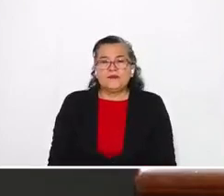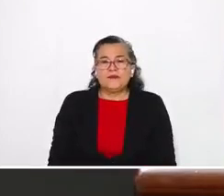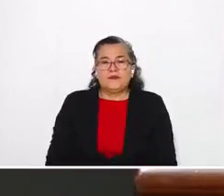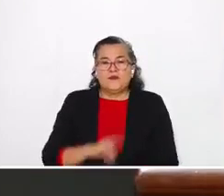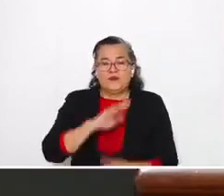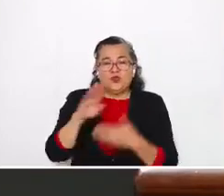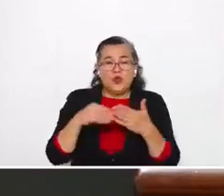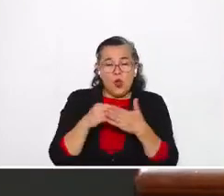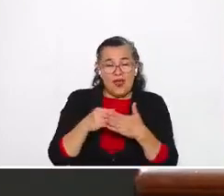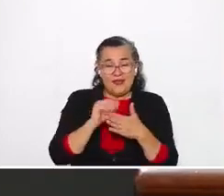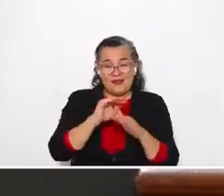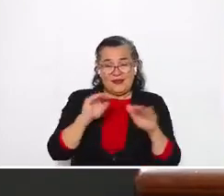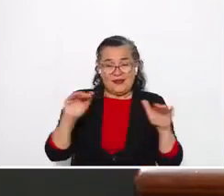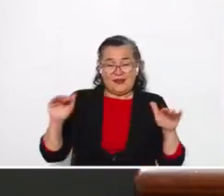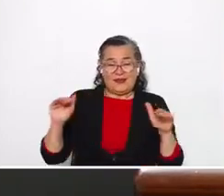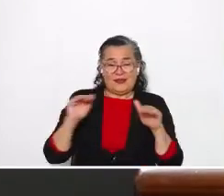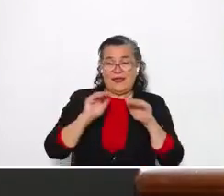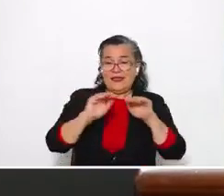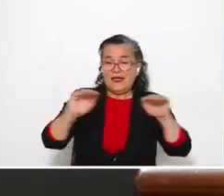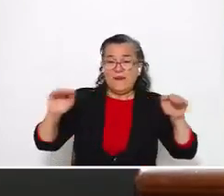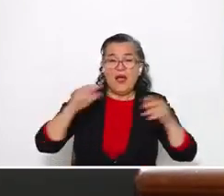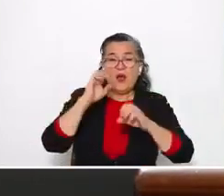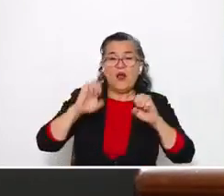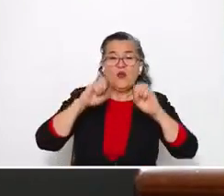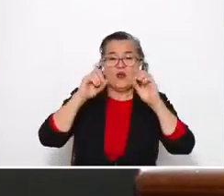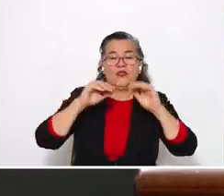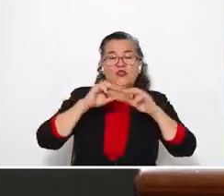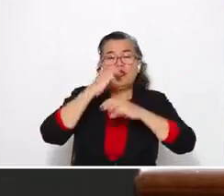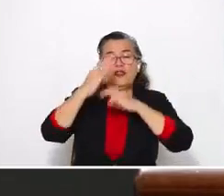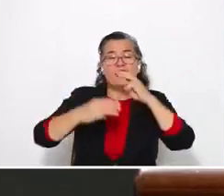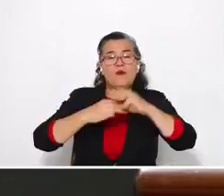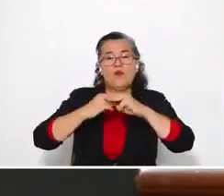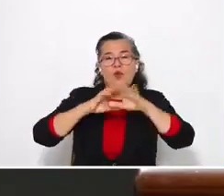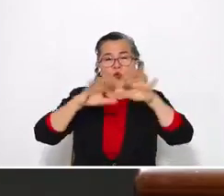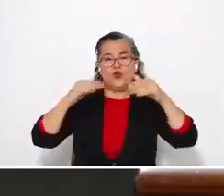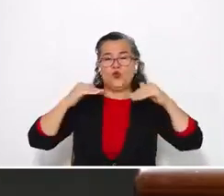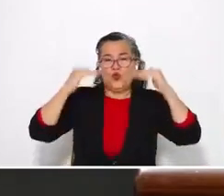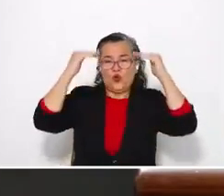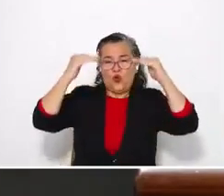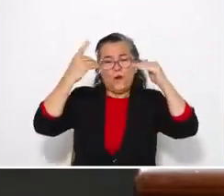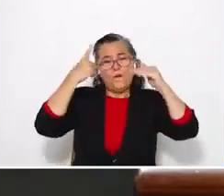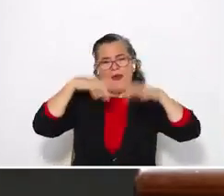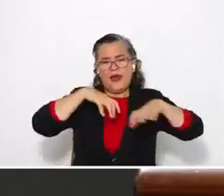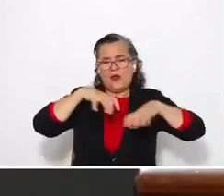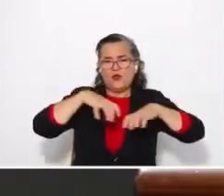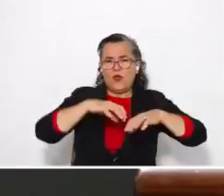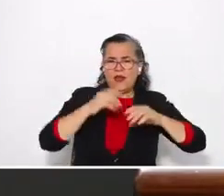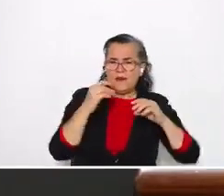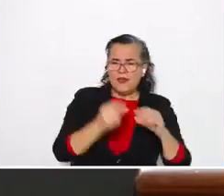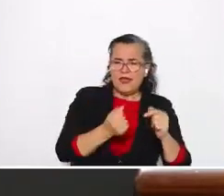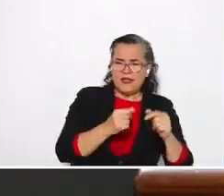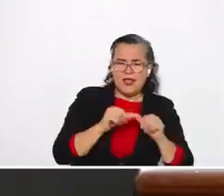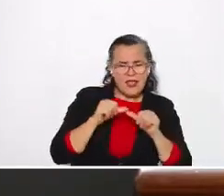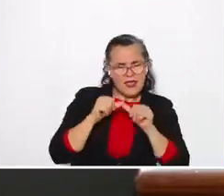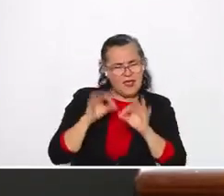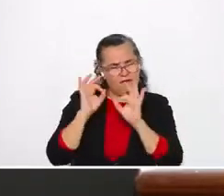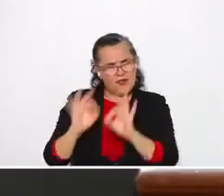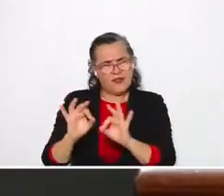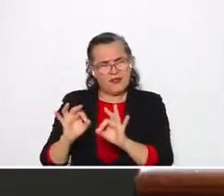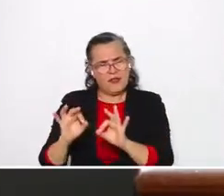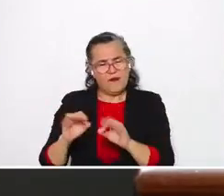llamado a la educación superior del mundo para actuar de manera inmediata y efectiva sobre la sostenibilidad